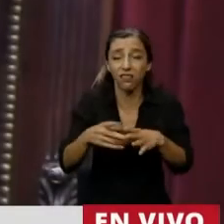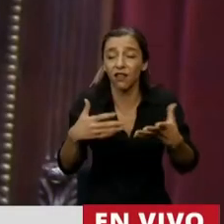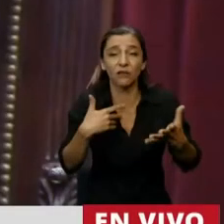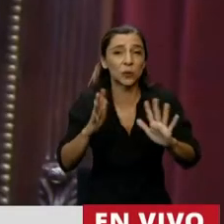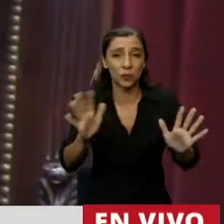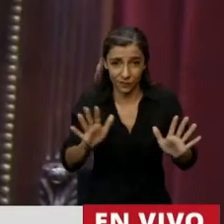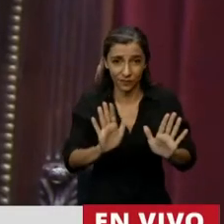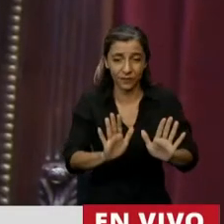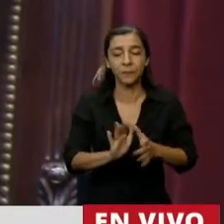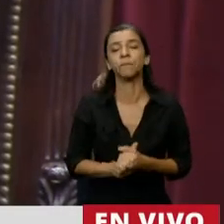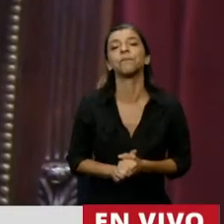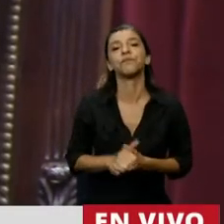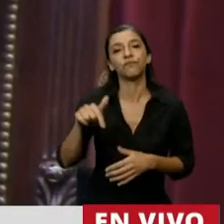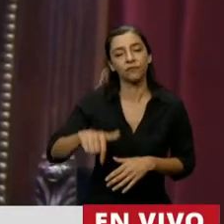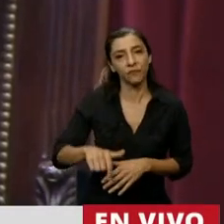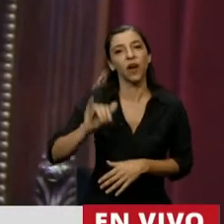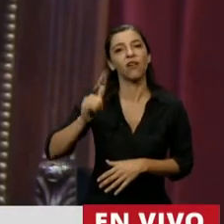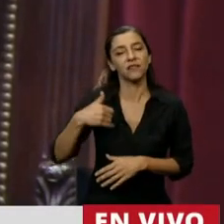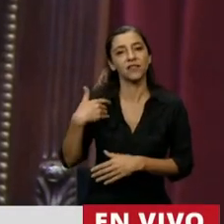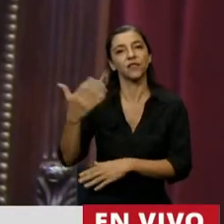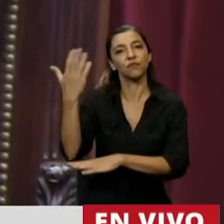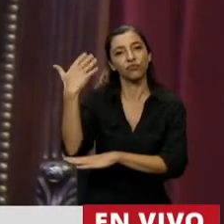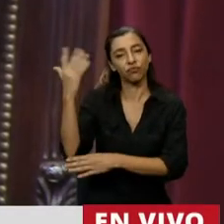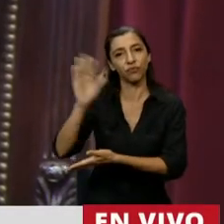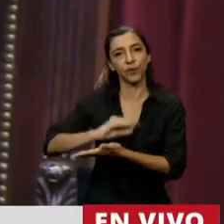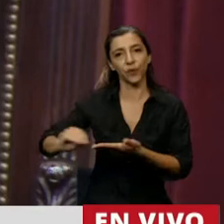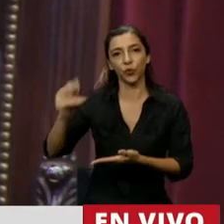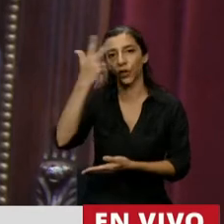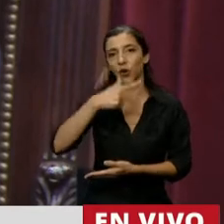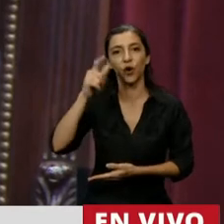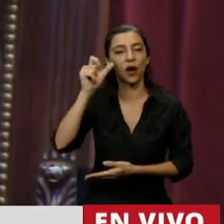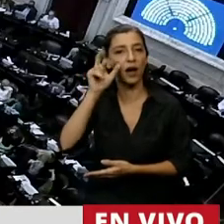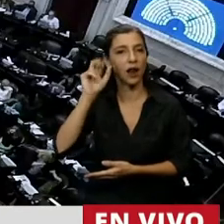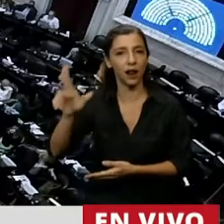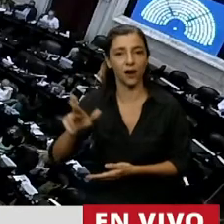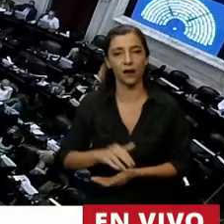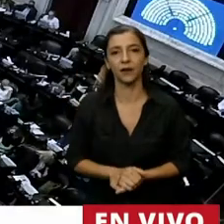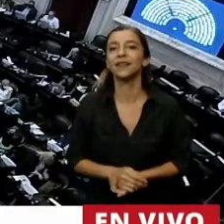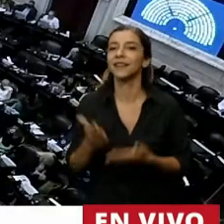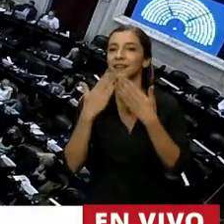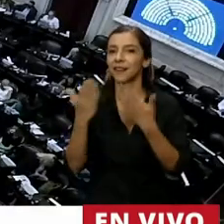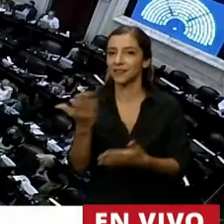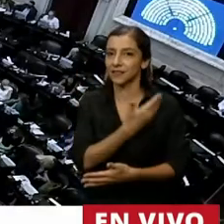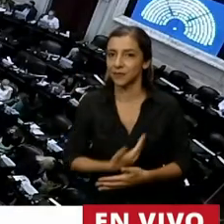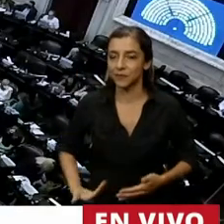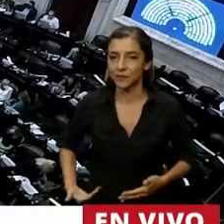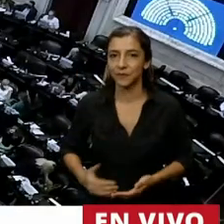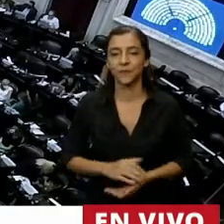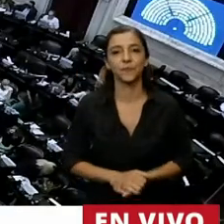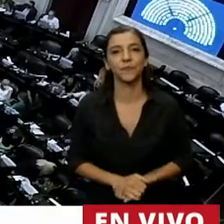Continúa entonces para fundar el dictamen de mayoría el diputado Carlos Heller. Gracias, señor